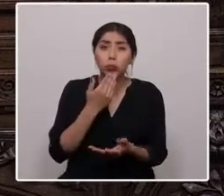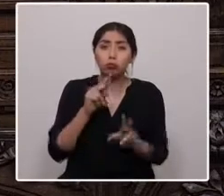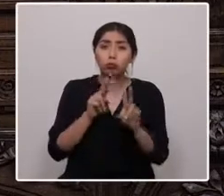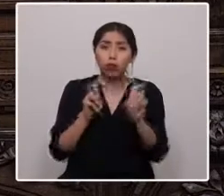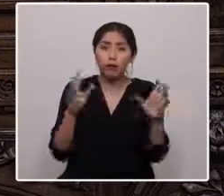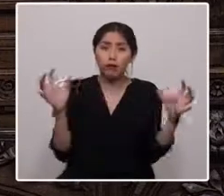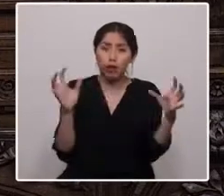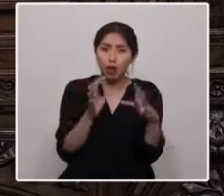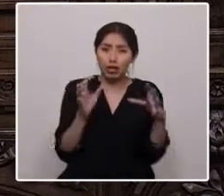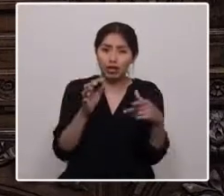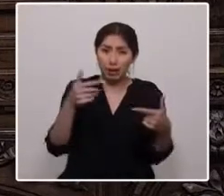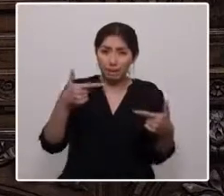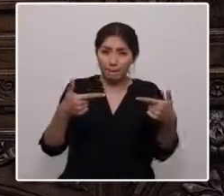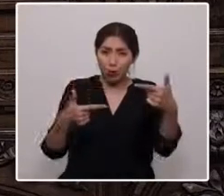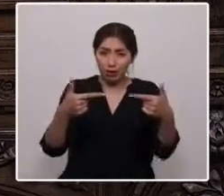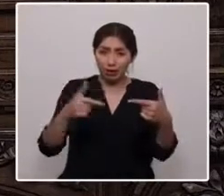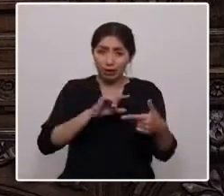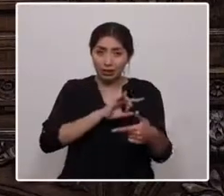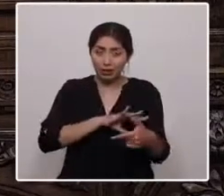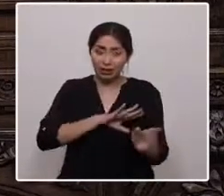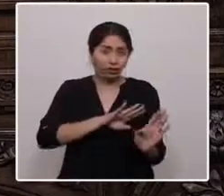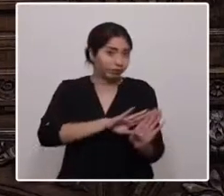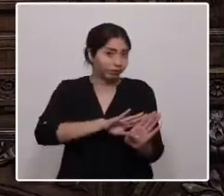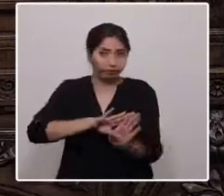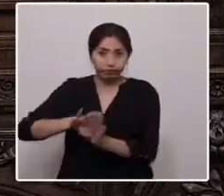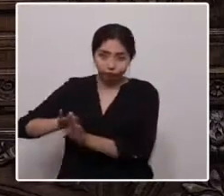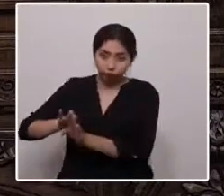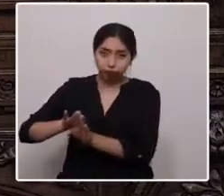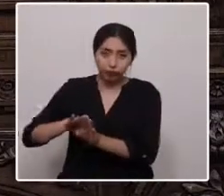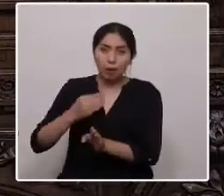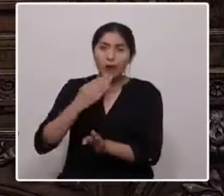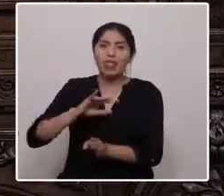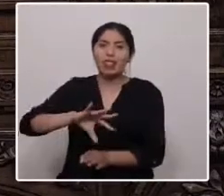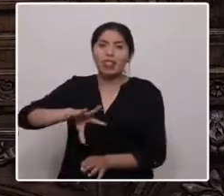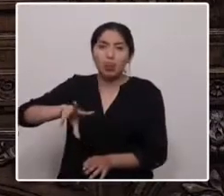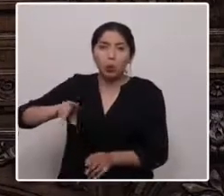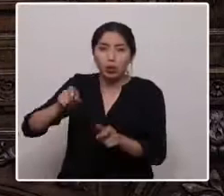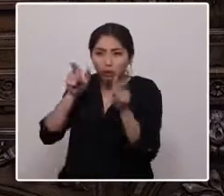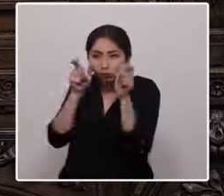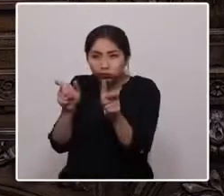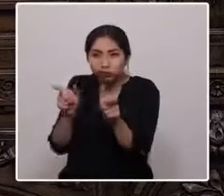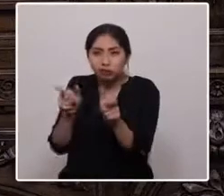de la de chile y arrinconada a la delincuencia y al narcotráfico